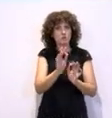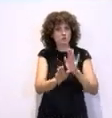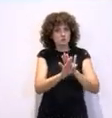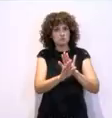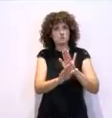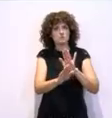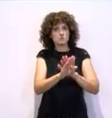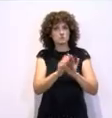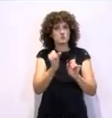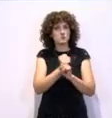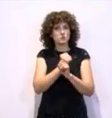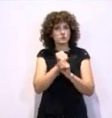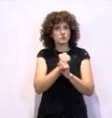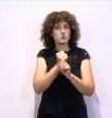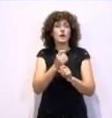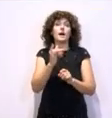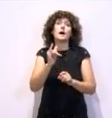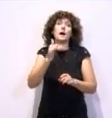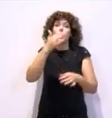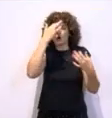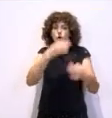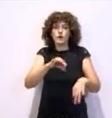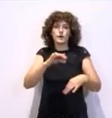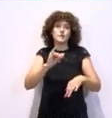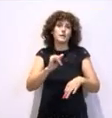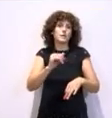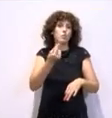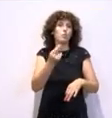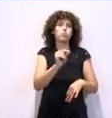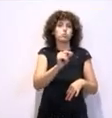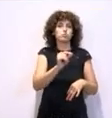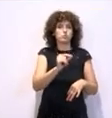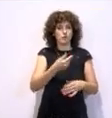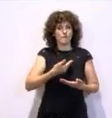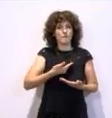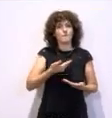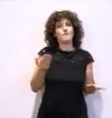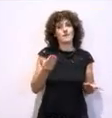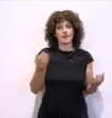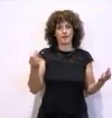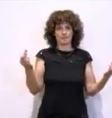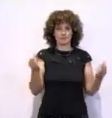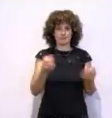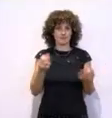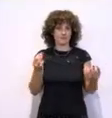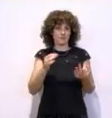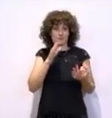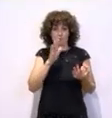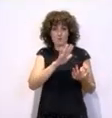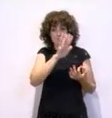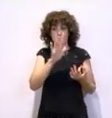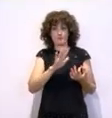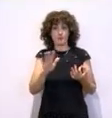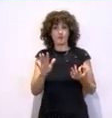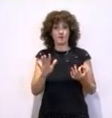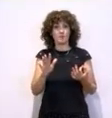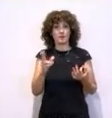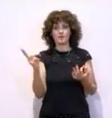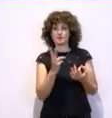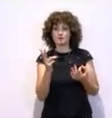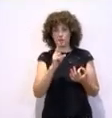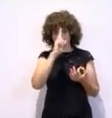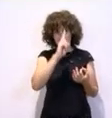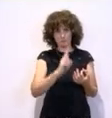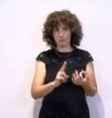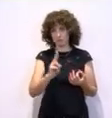hay un punto en el que nos tenemos que fiar de su trabajo en cuanto a que son organizaciones que parecen gozar, digamos, del